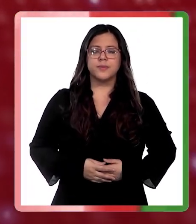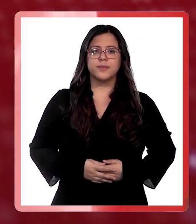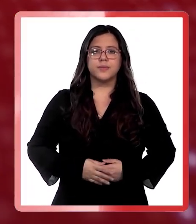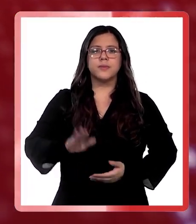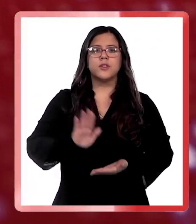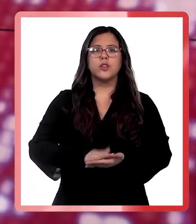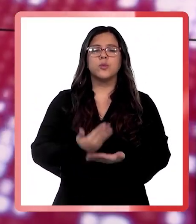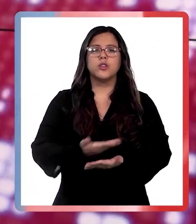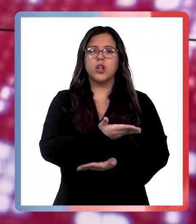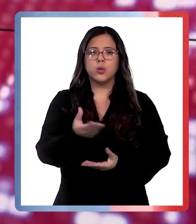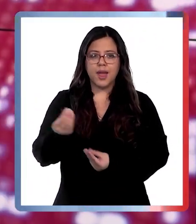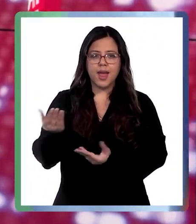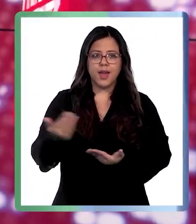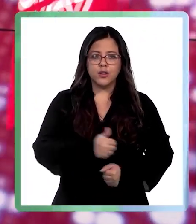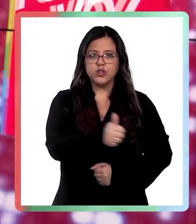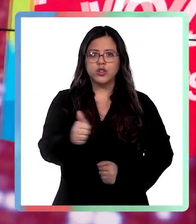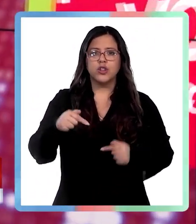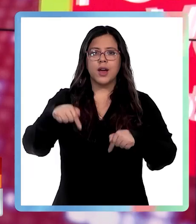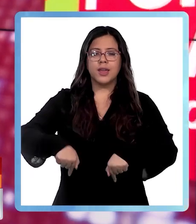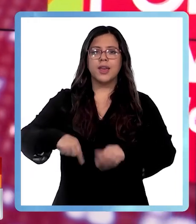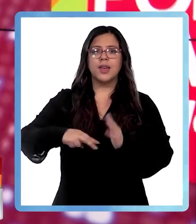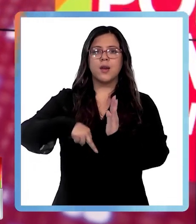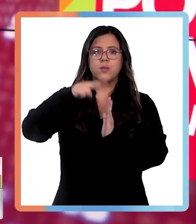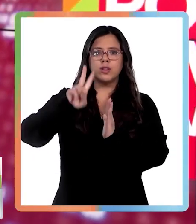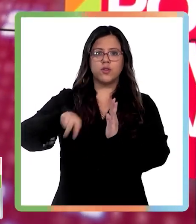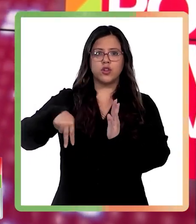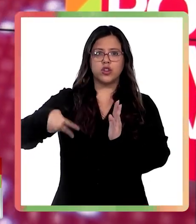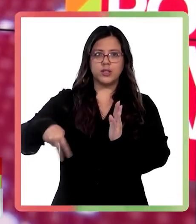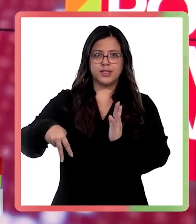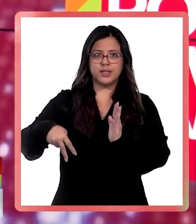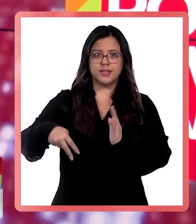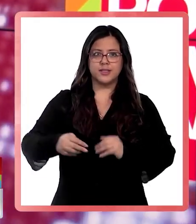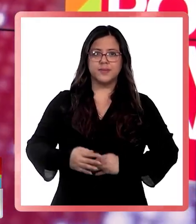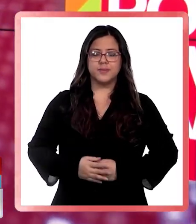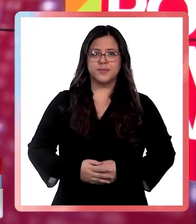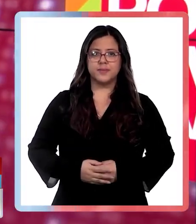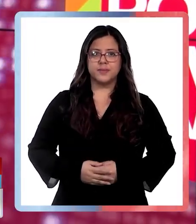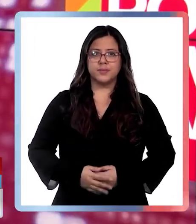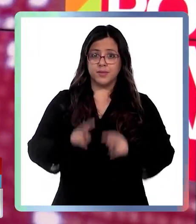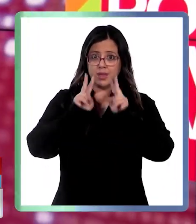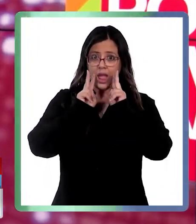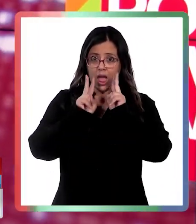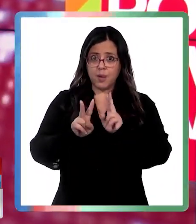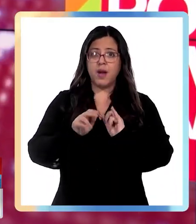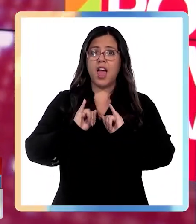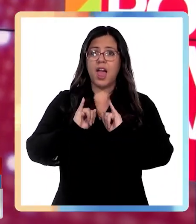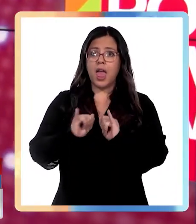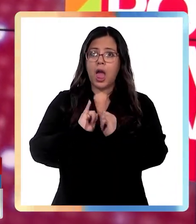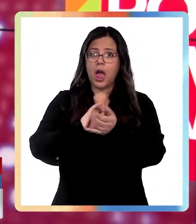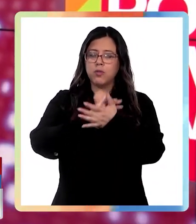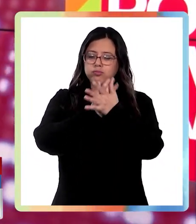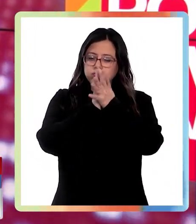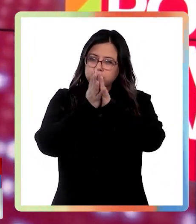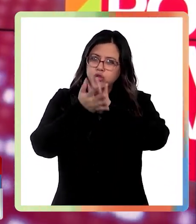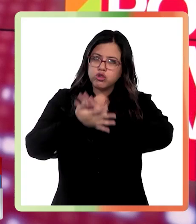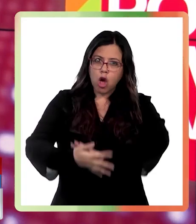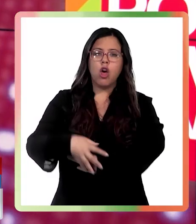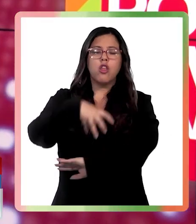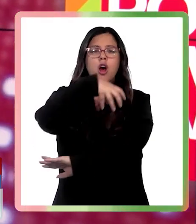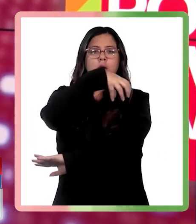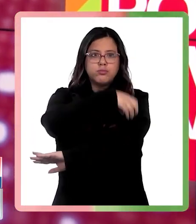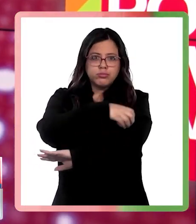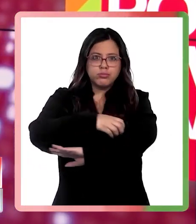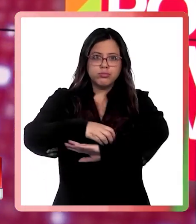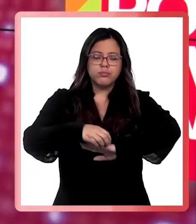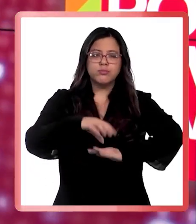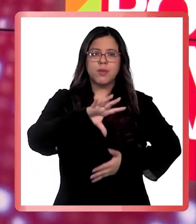Noticias. ¿Cómo están ustedes? Sean muy bienvenidos y bienvenidas a una nueva edición de Portavoz Noticias. Acompáñennos a una nueva revisión de toda la